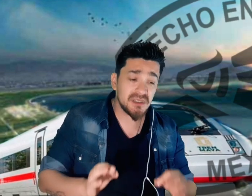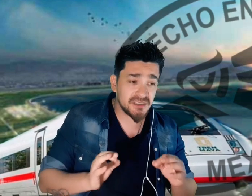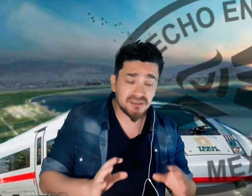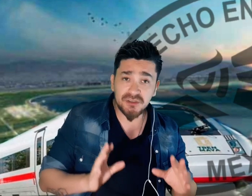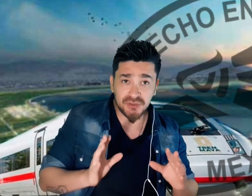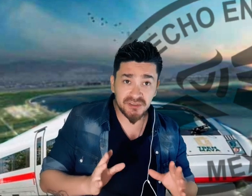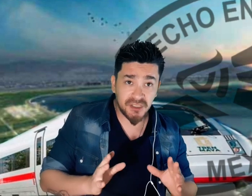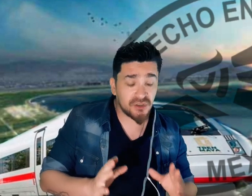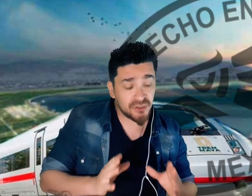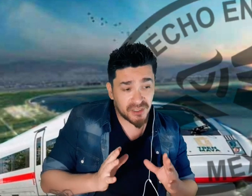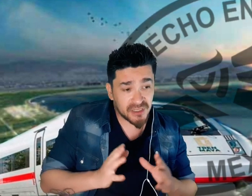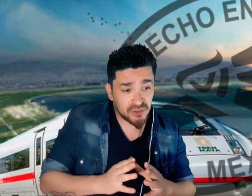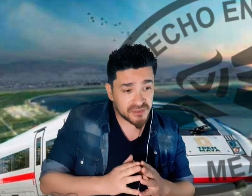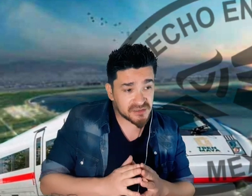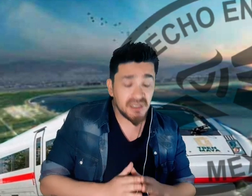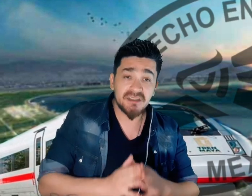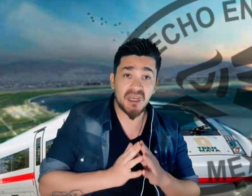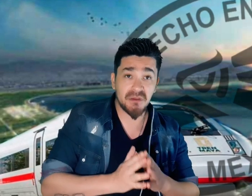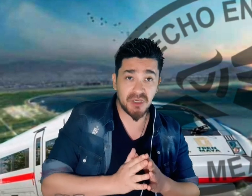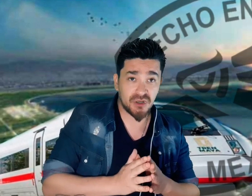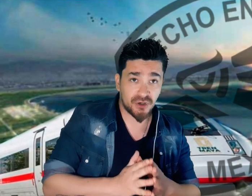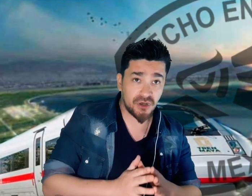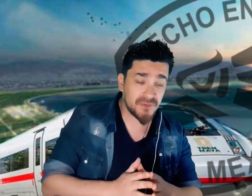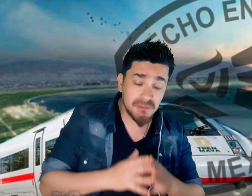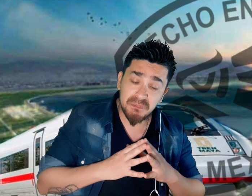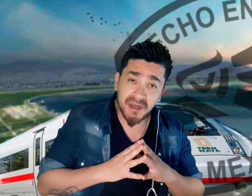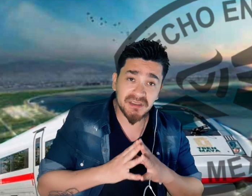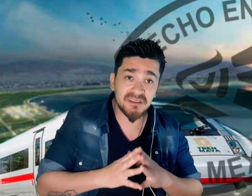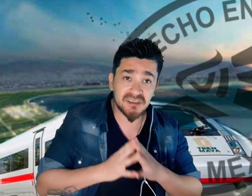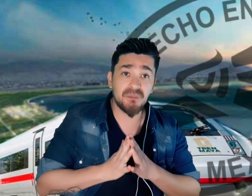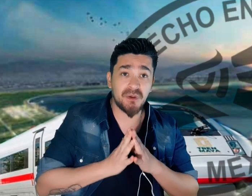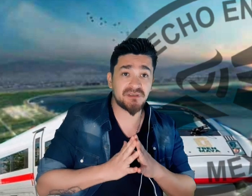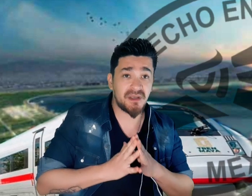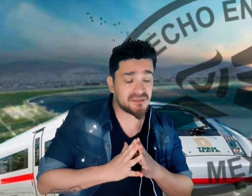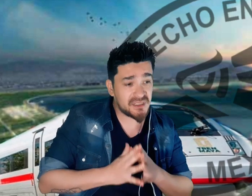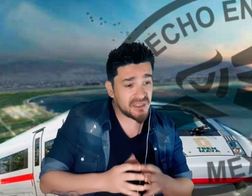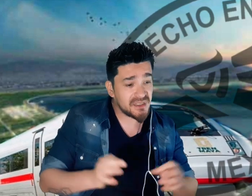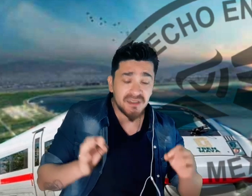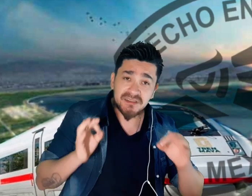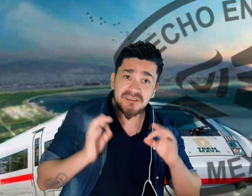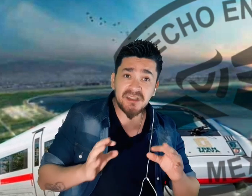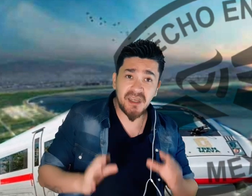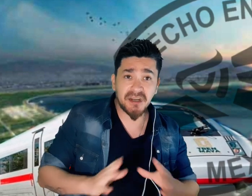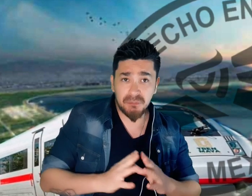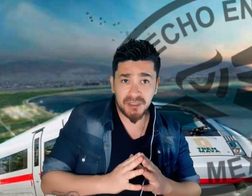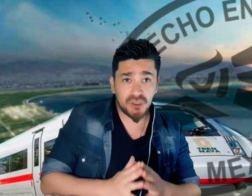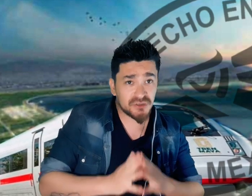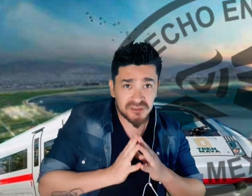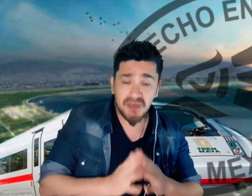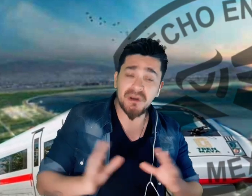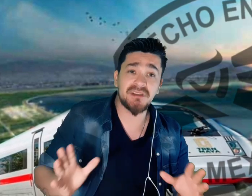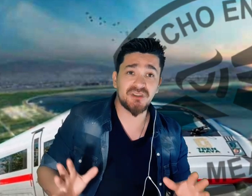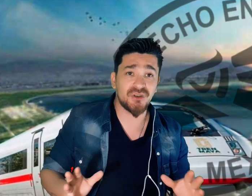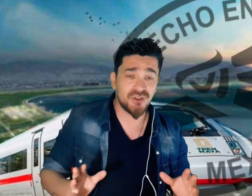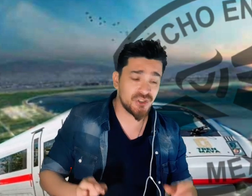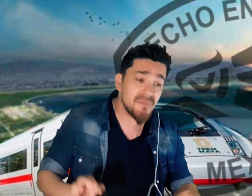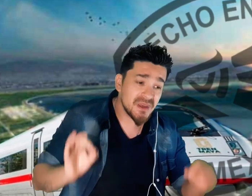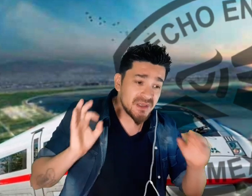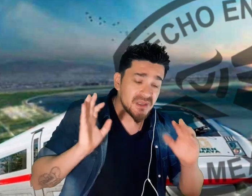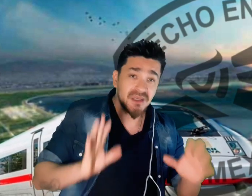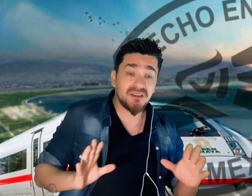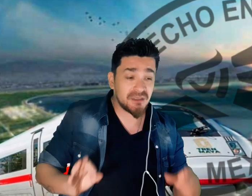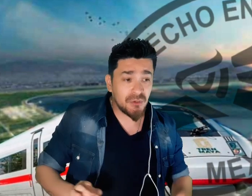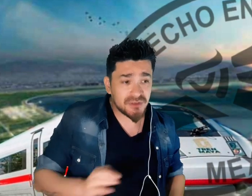respeto y siendo sincero, creo que las cosas salen mejor, ¿no? De mi parte, siempre va a ser así. Sinceridad y respeto siempre ante todo,